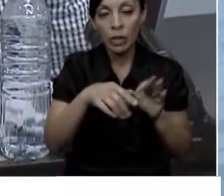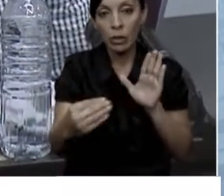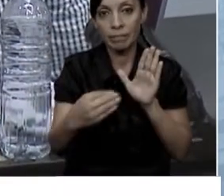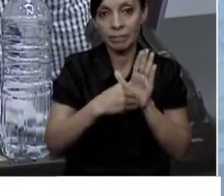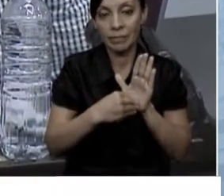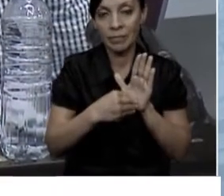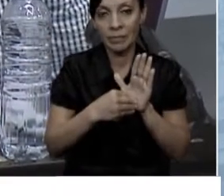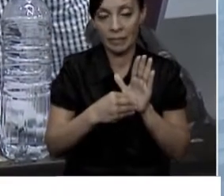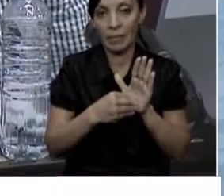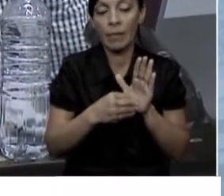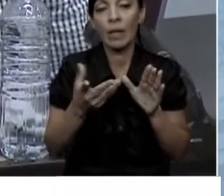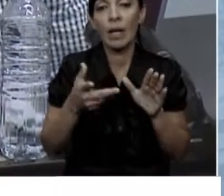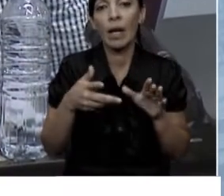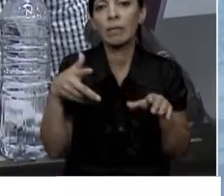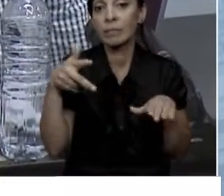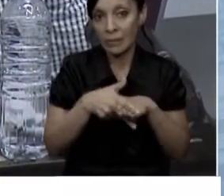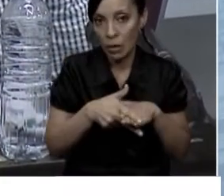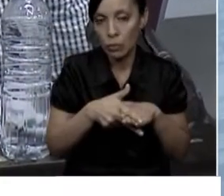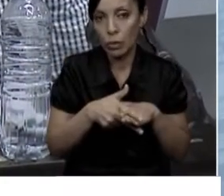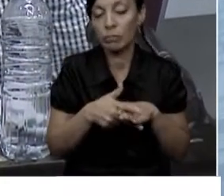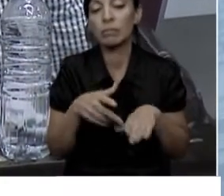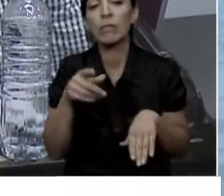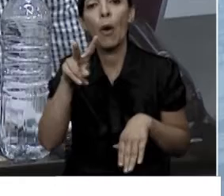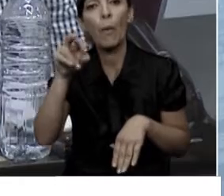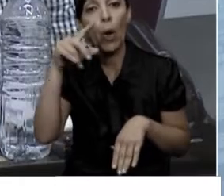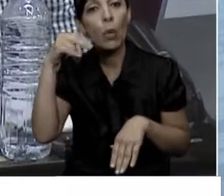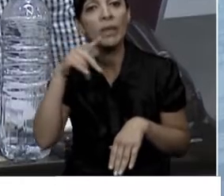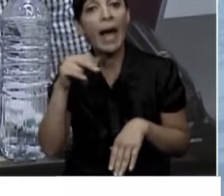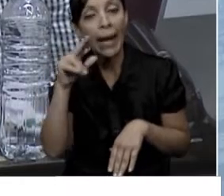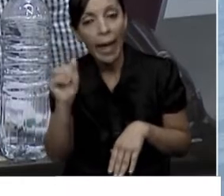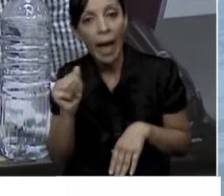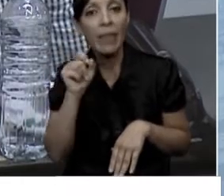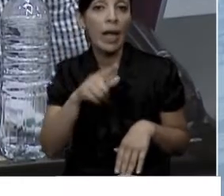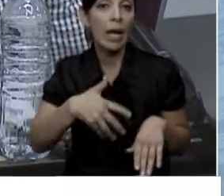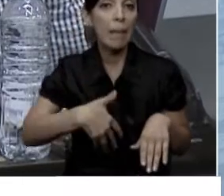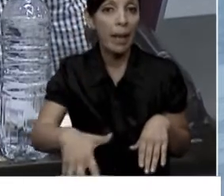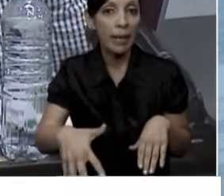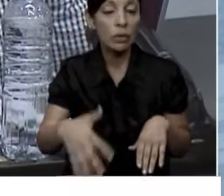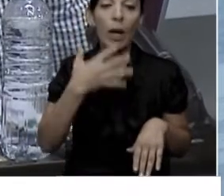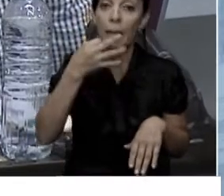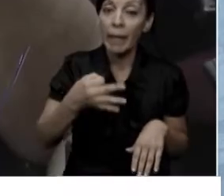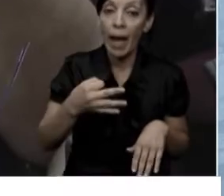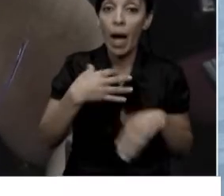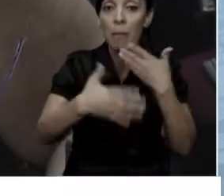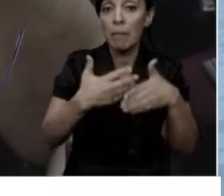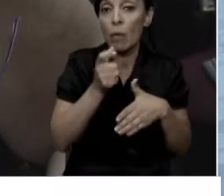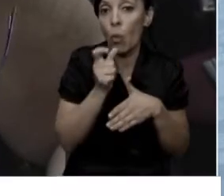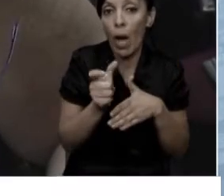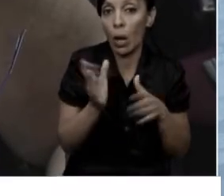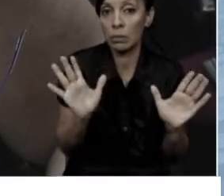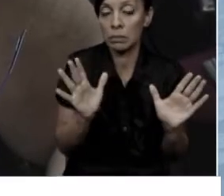denomina interrupción voluntaria del embarazo. Un hermoso juego de palabras que faltan a la